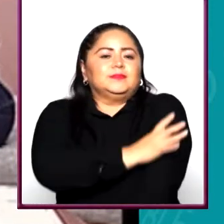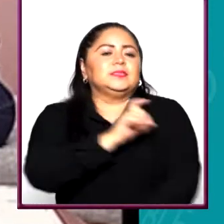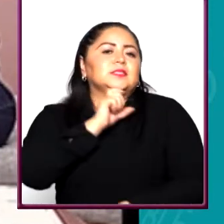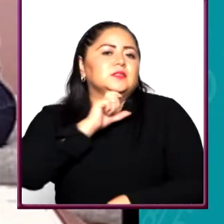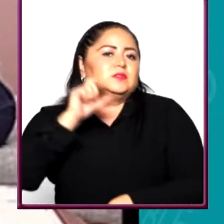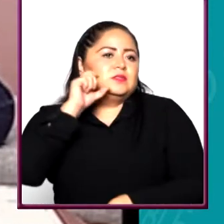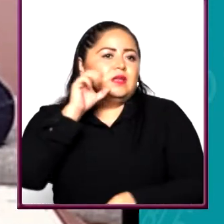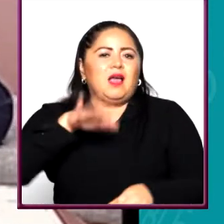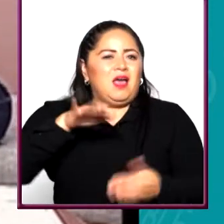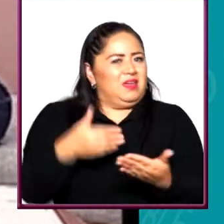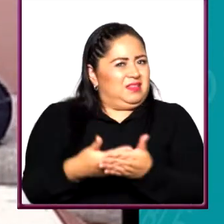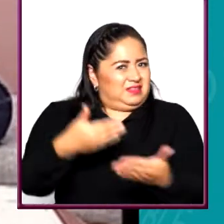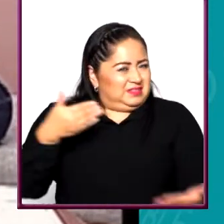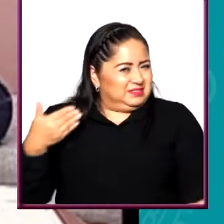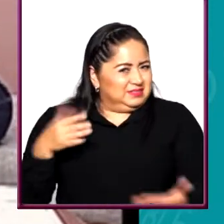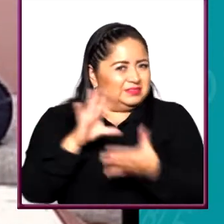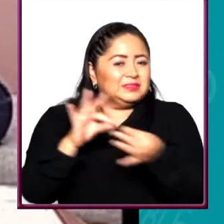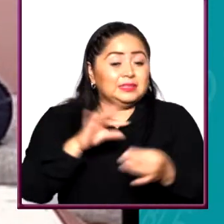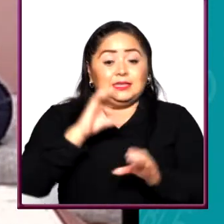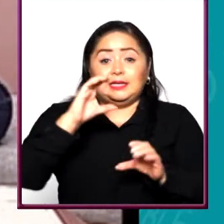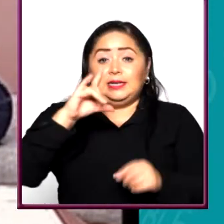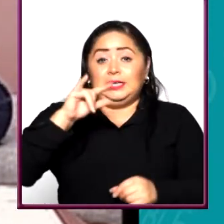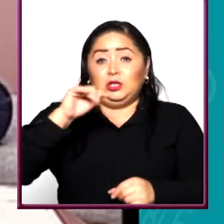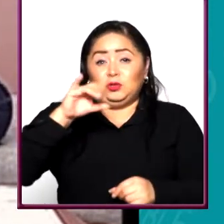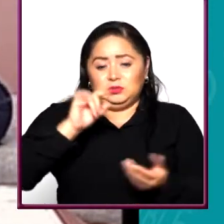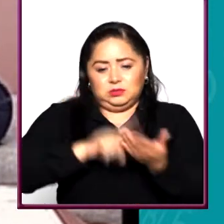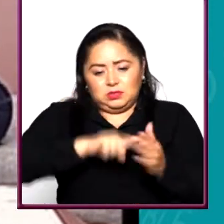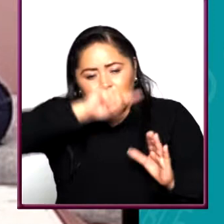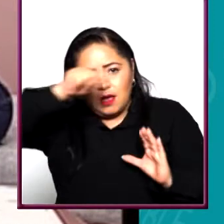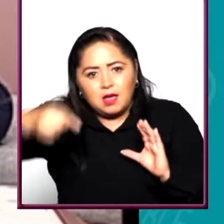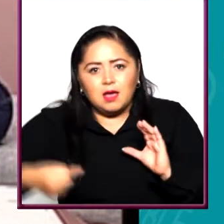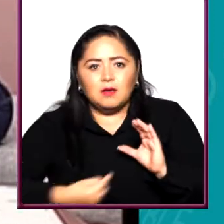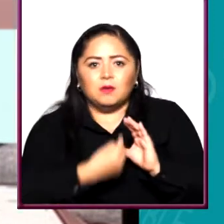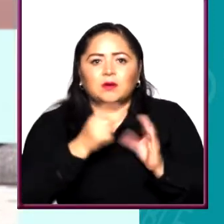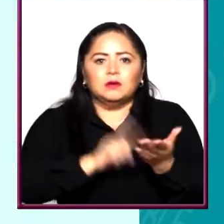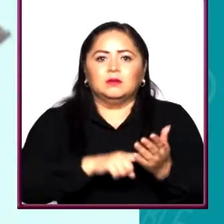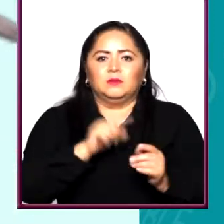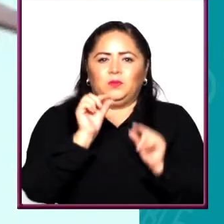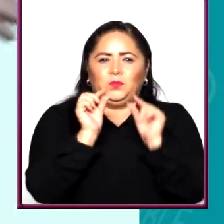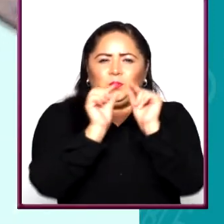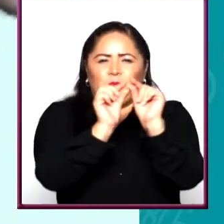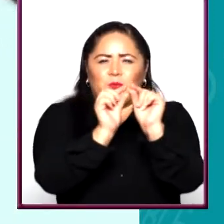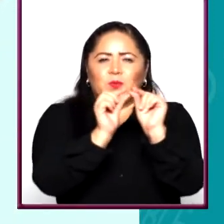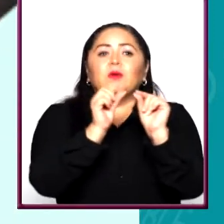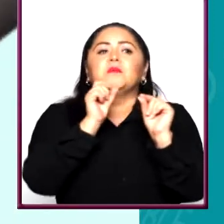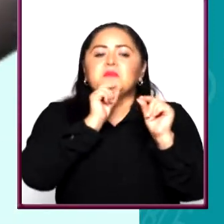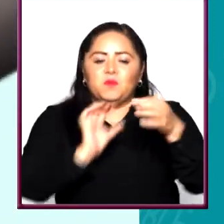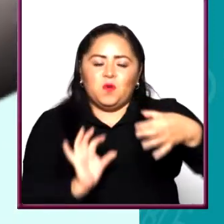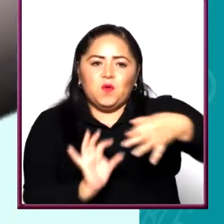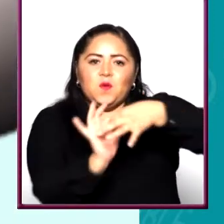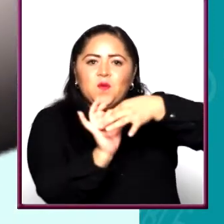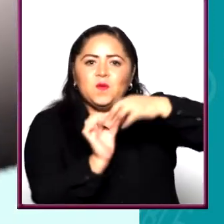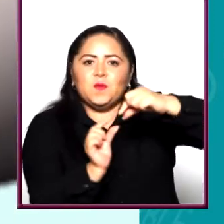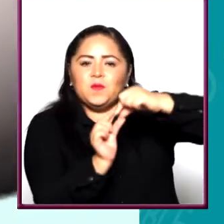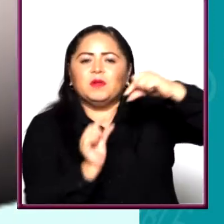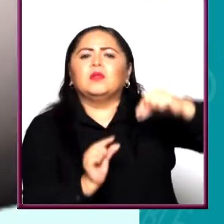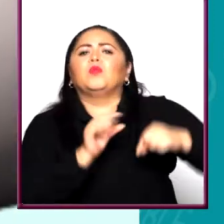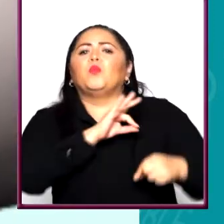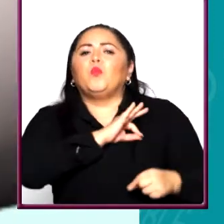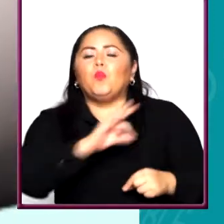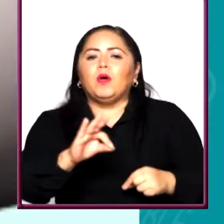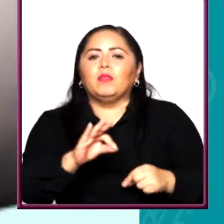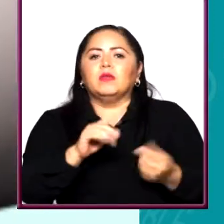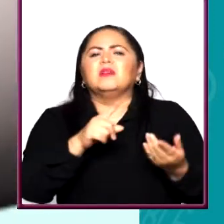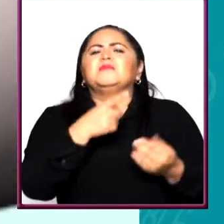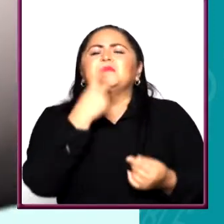sexual. Como se mencionó antes, el clítoris está situado en la zona superior de la vulva, unido a los labios menores,